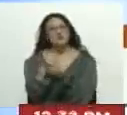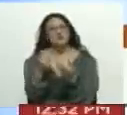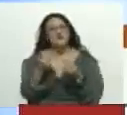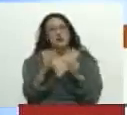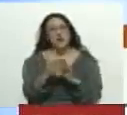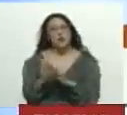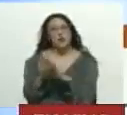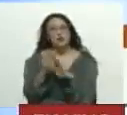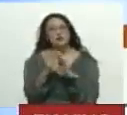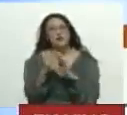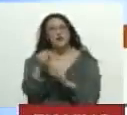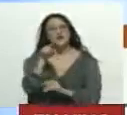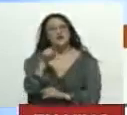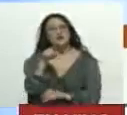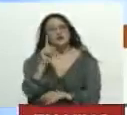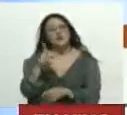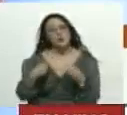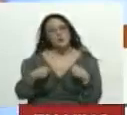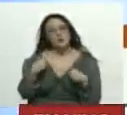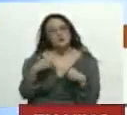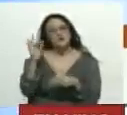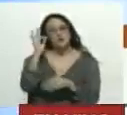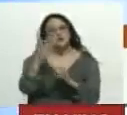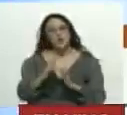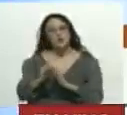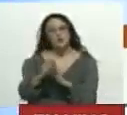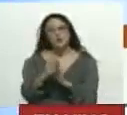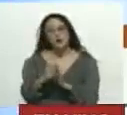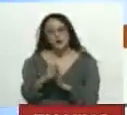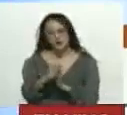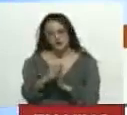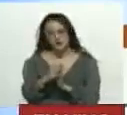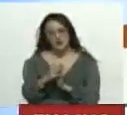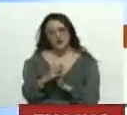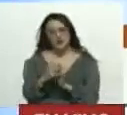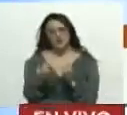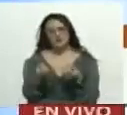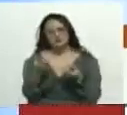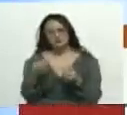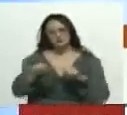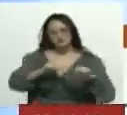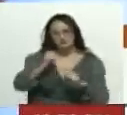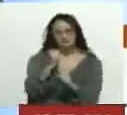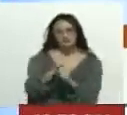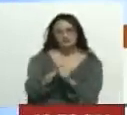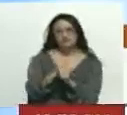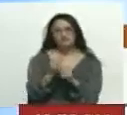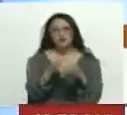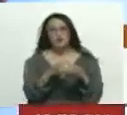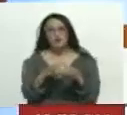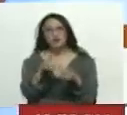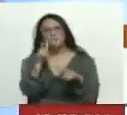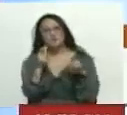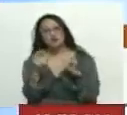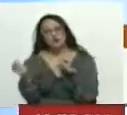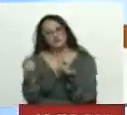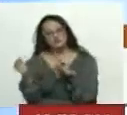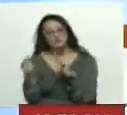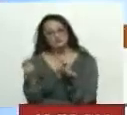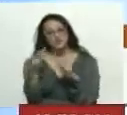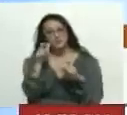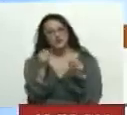usted tiene que preocuparse porque el consejo comunal de la comuna sede se ejecute se conforme que la gente discuta